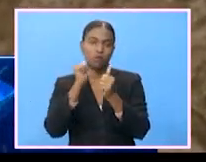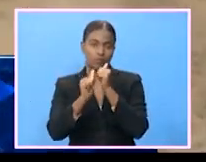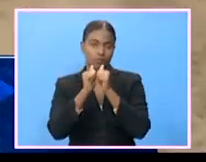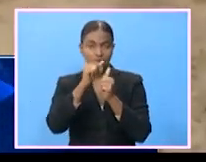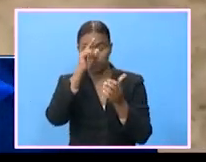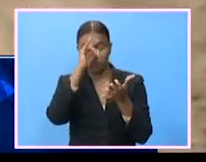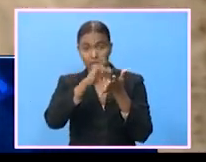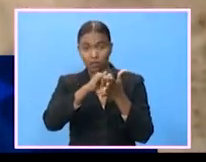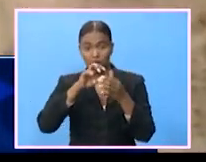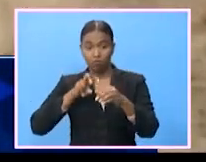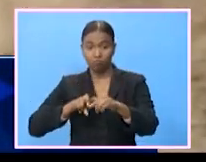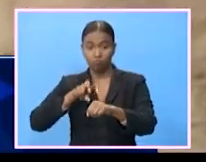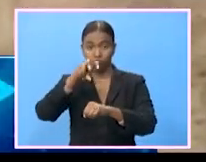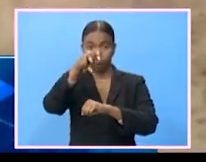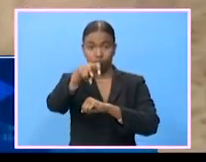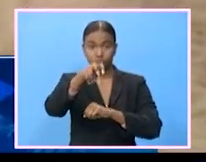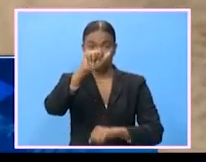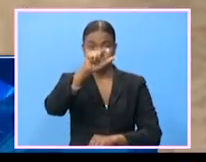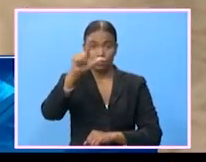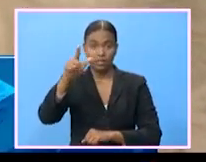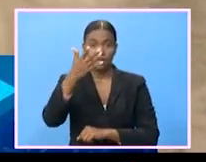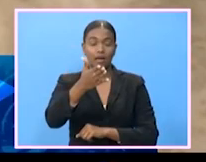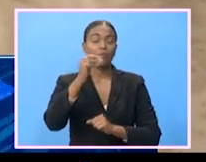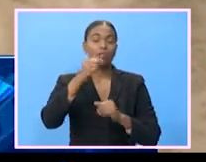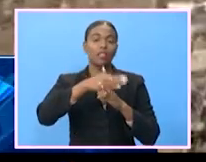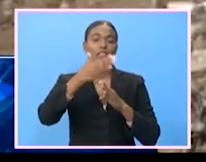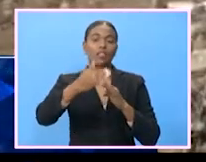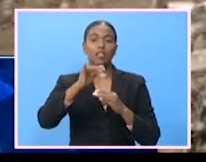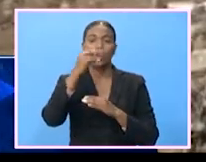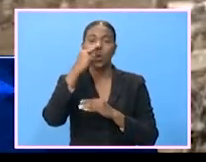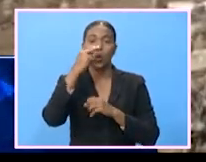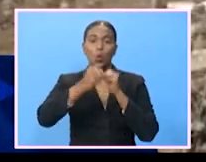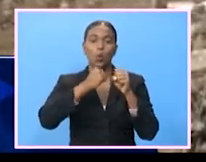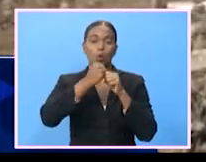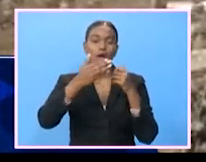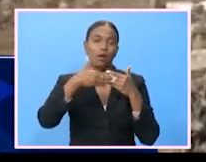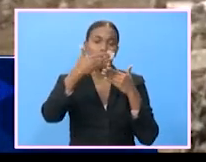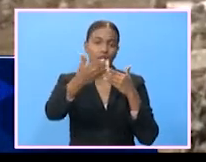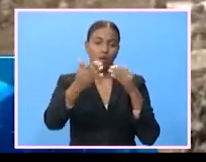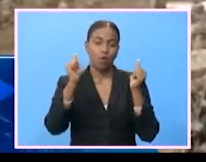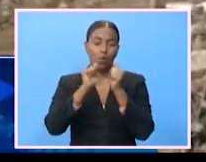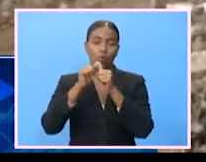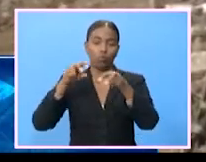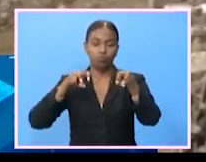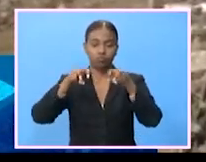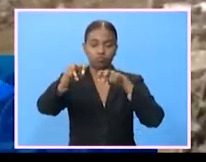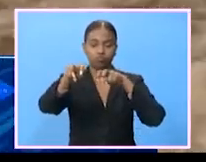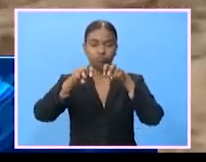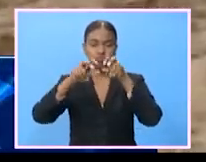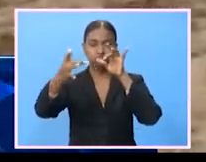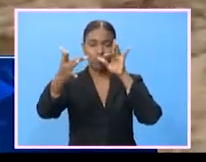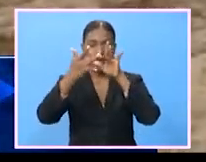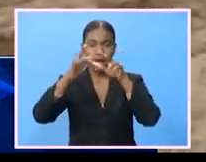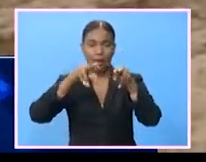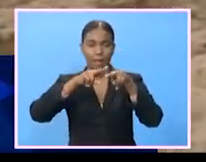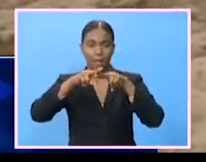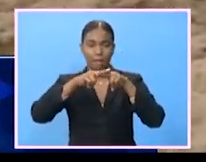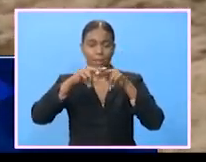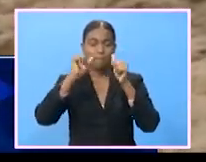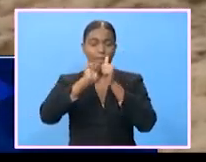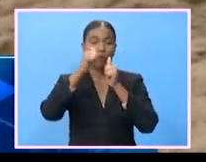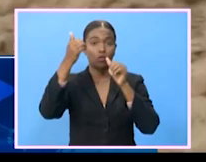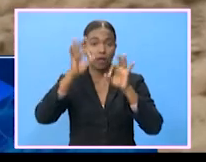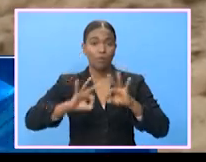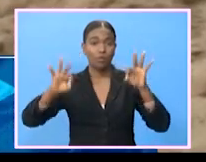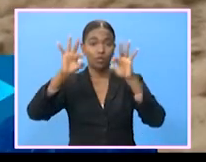espera que la circunvalación Los Alcarrizos esté concluida en junio del próximo año. Junto al teleférico, la extensión del metro y otras